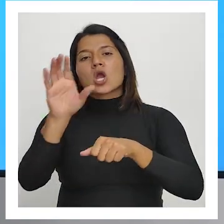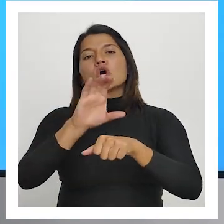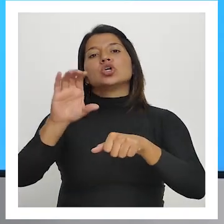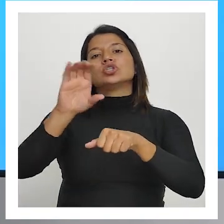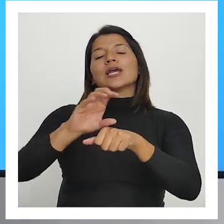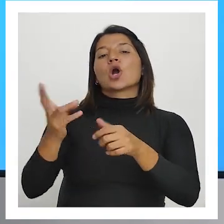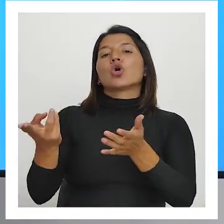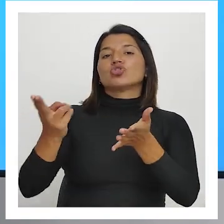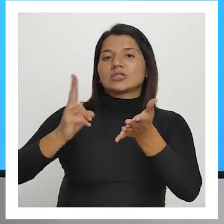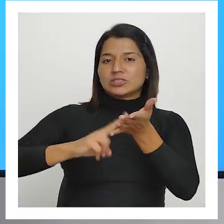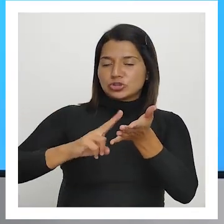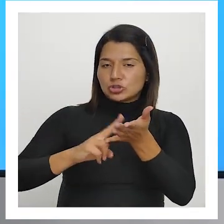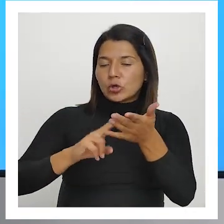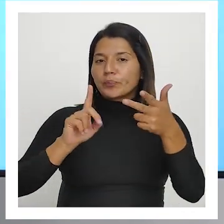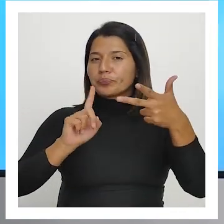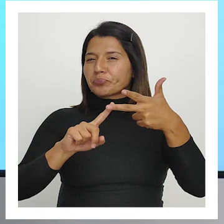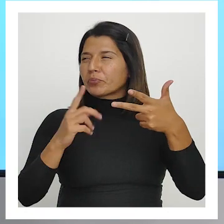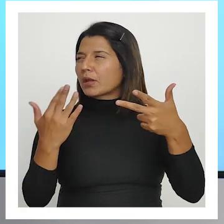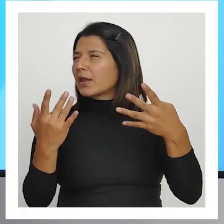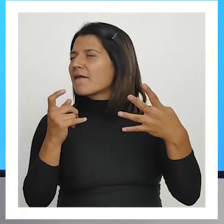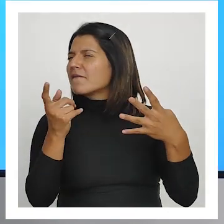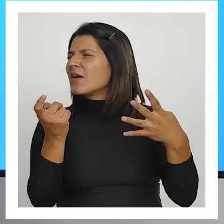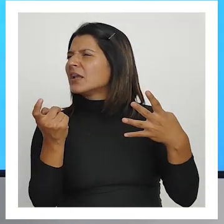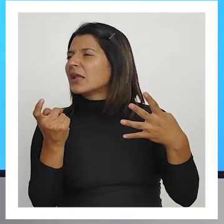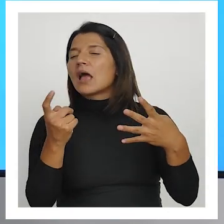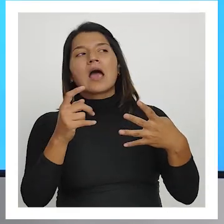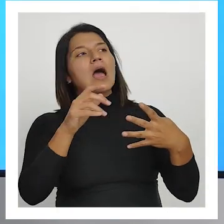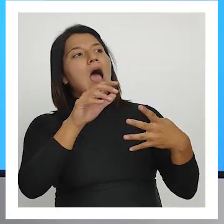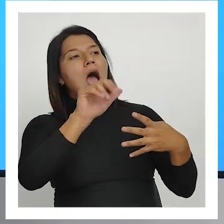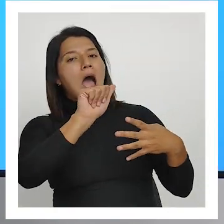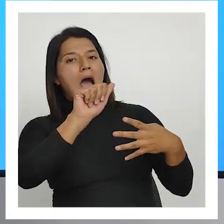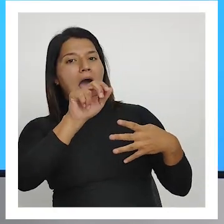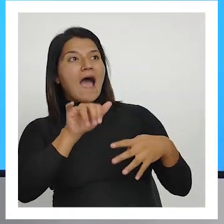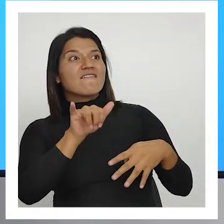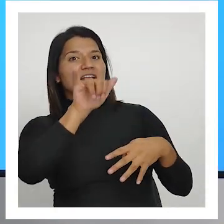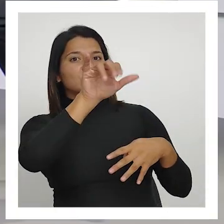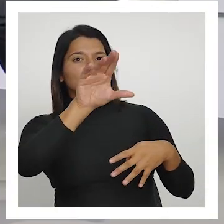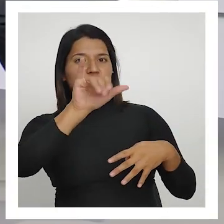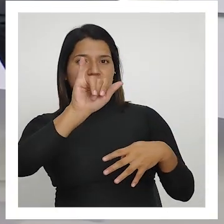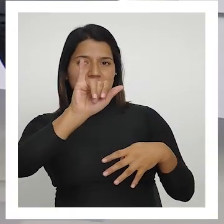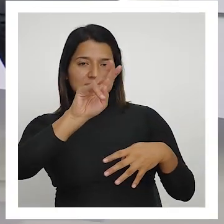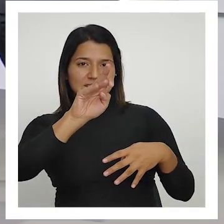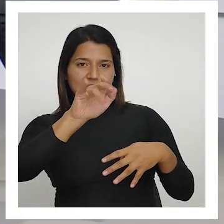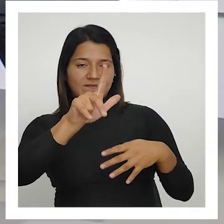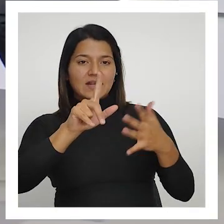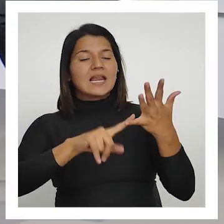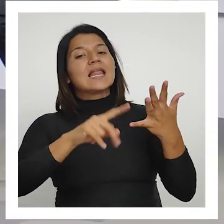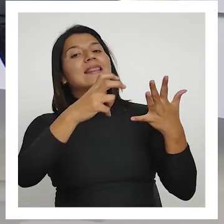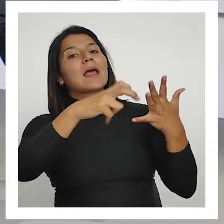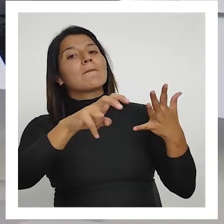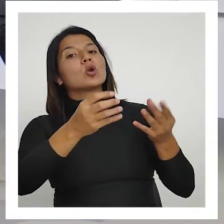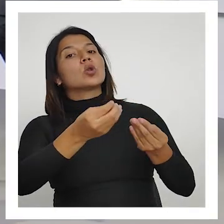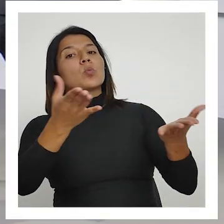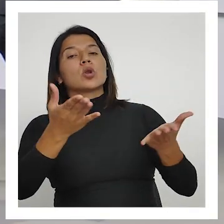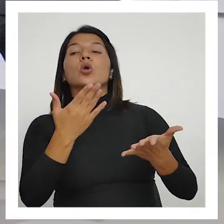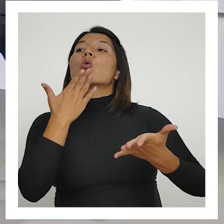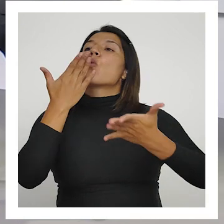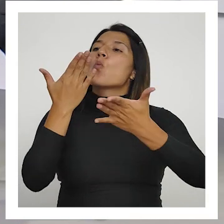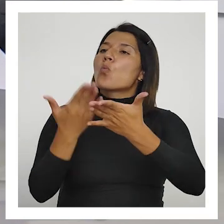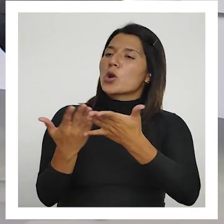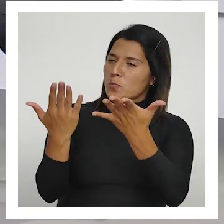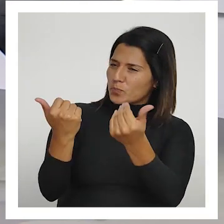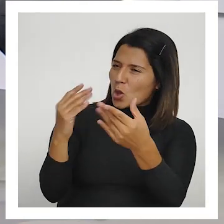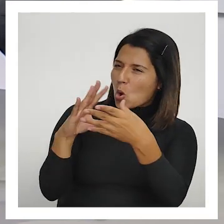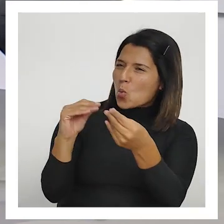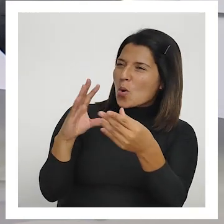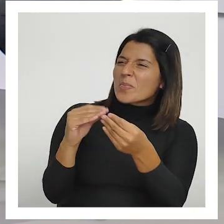Consejo de Concesiones, a ¿quién me falta? Aviación Civil y Transporte Público. Bueno, doña Ángela, cuénteme,